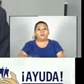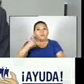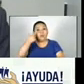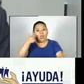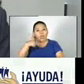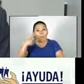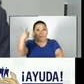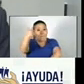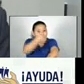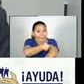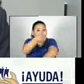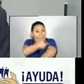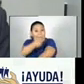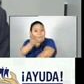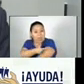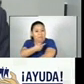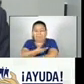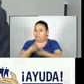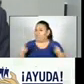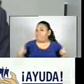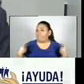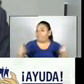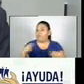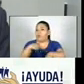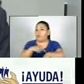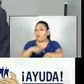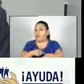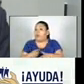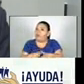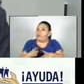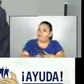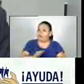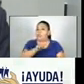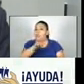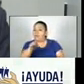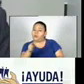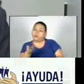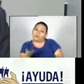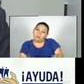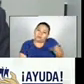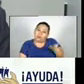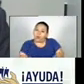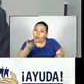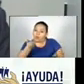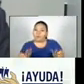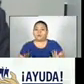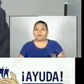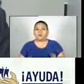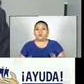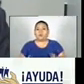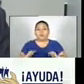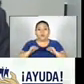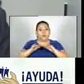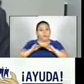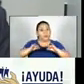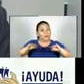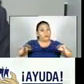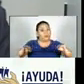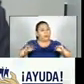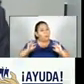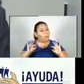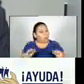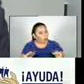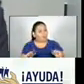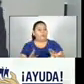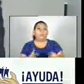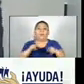vacunación masiva, rápida, inmediata, entonces hace que de alguna manera haya menos virus circulante, por